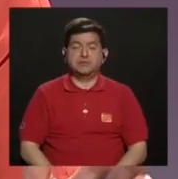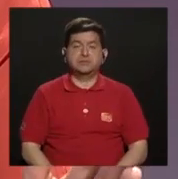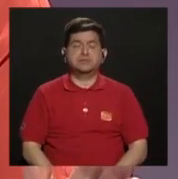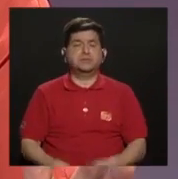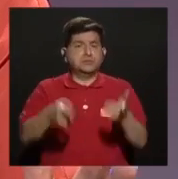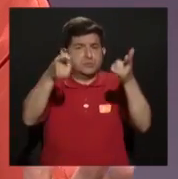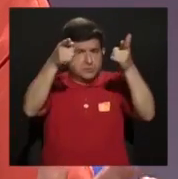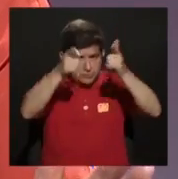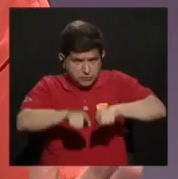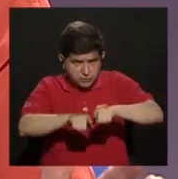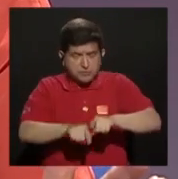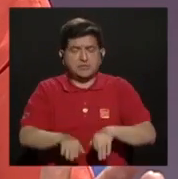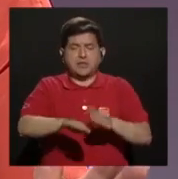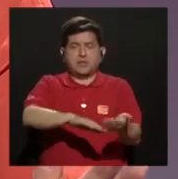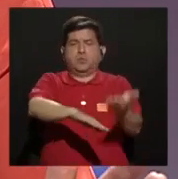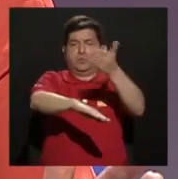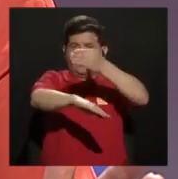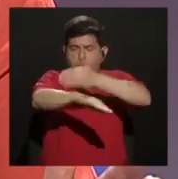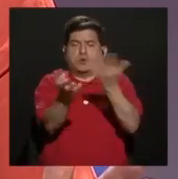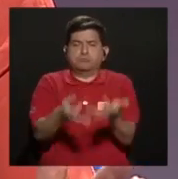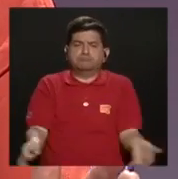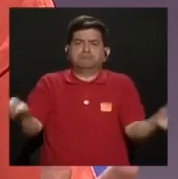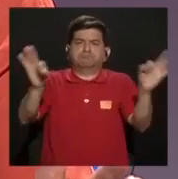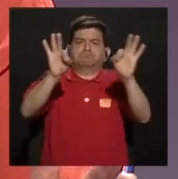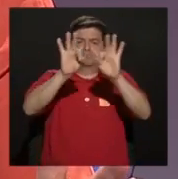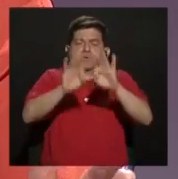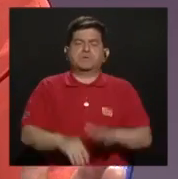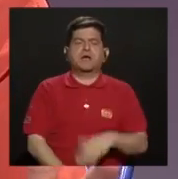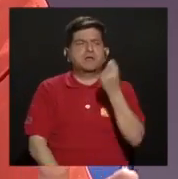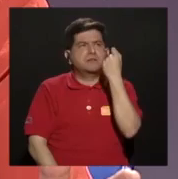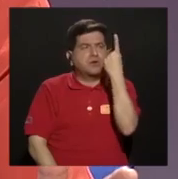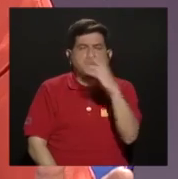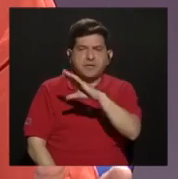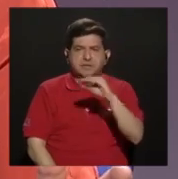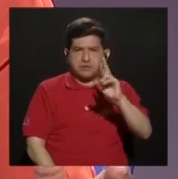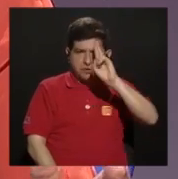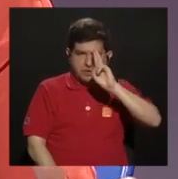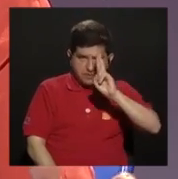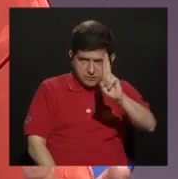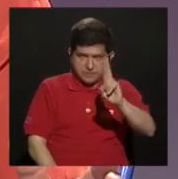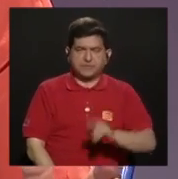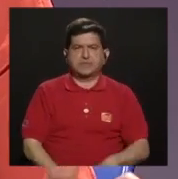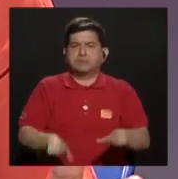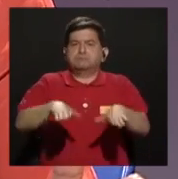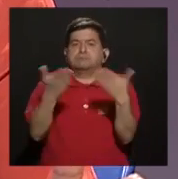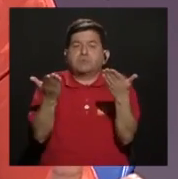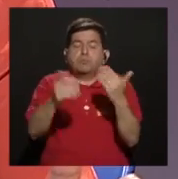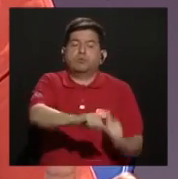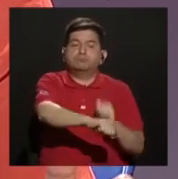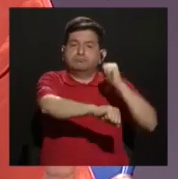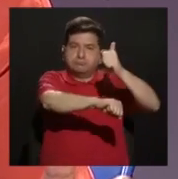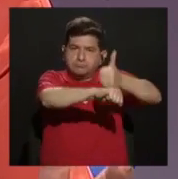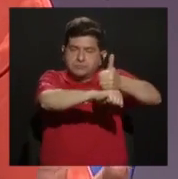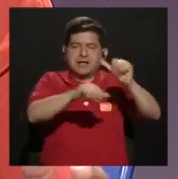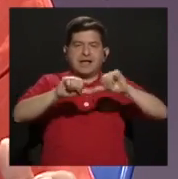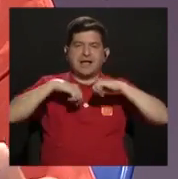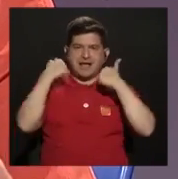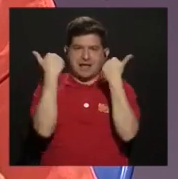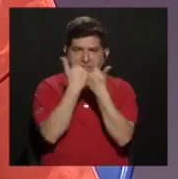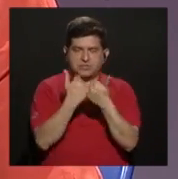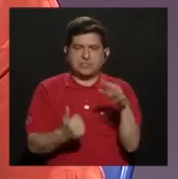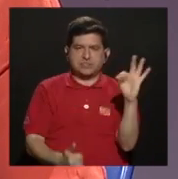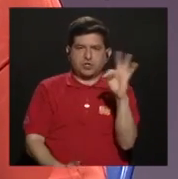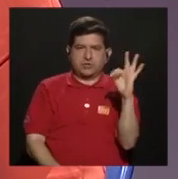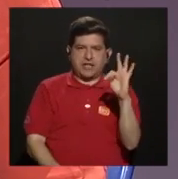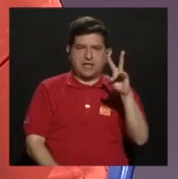se ha dado un paso adelante muy importante en la comprensión y el respeto mediante la creación de la Asociación